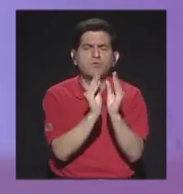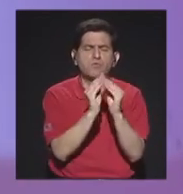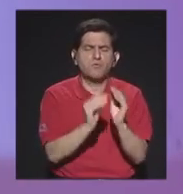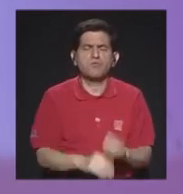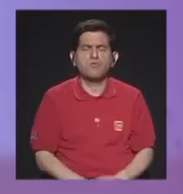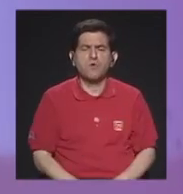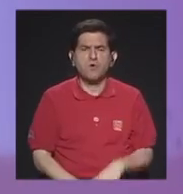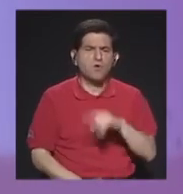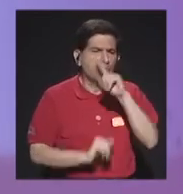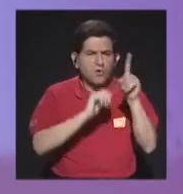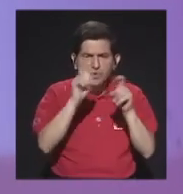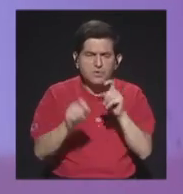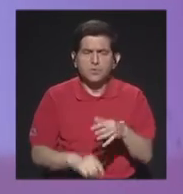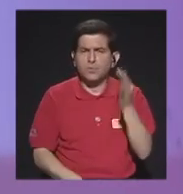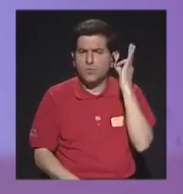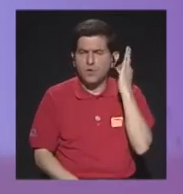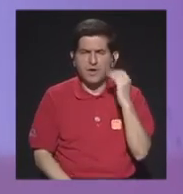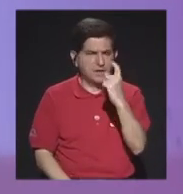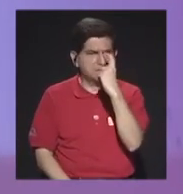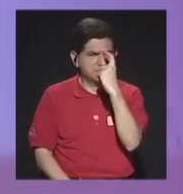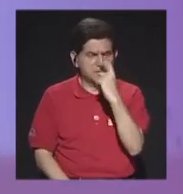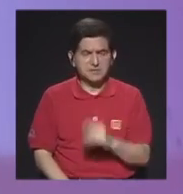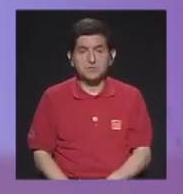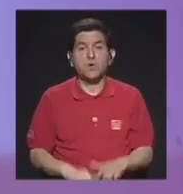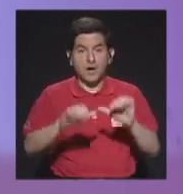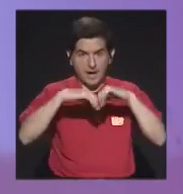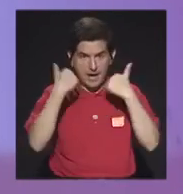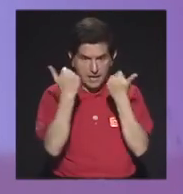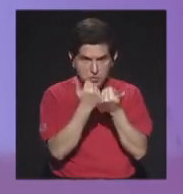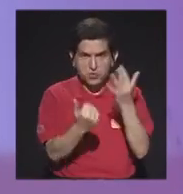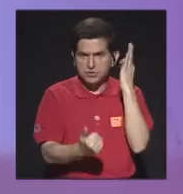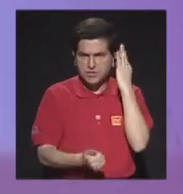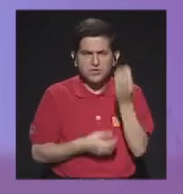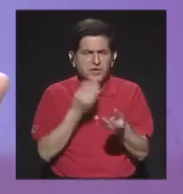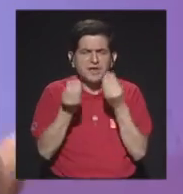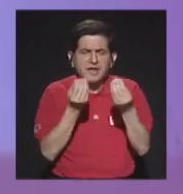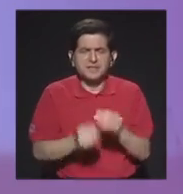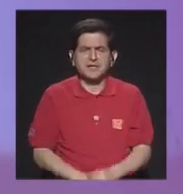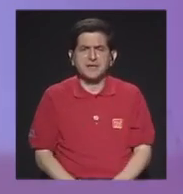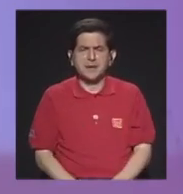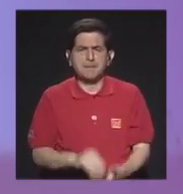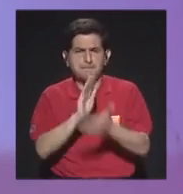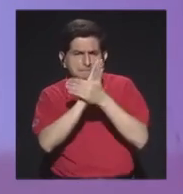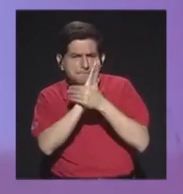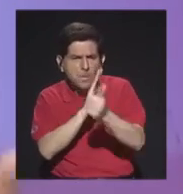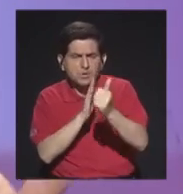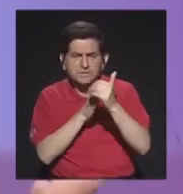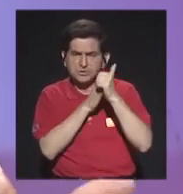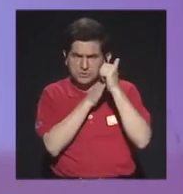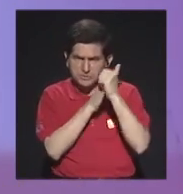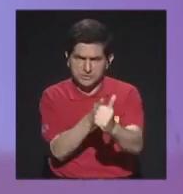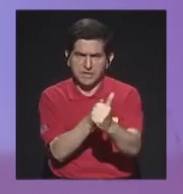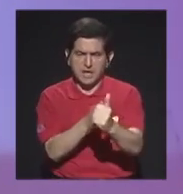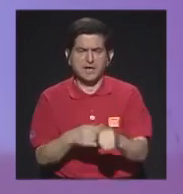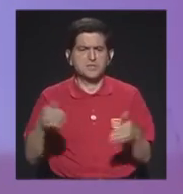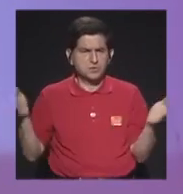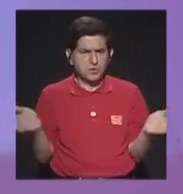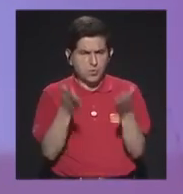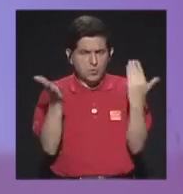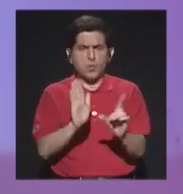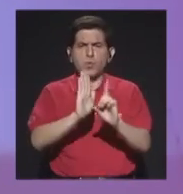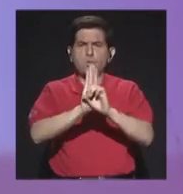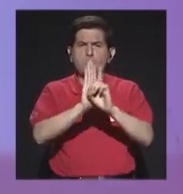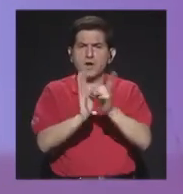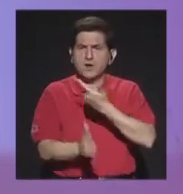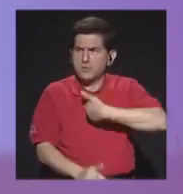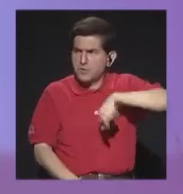Mujeres Escazuceñas, que es una asociación de mujeres dedicada a potenciar liderazgo, dedicada a promover derechos,